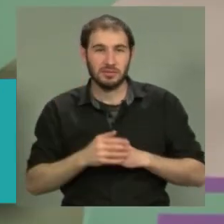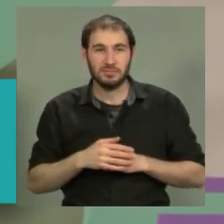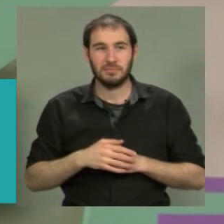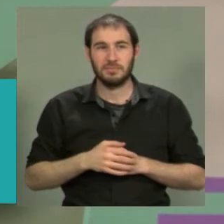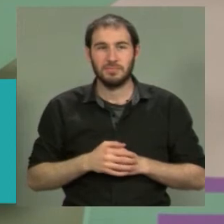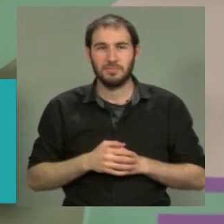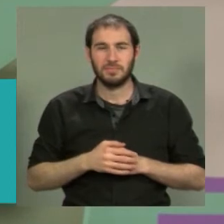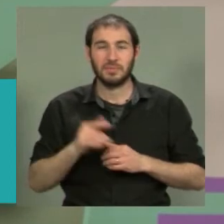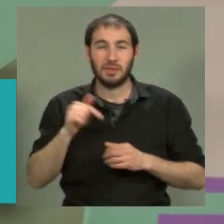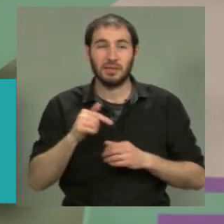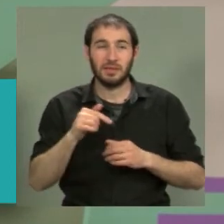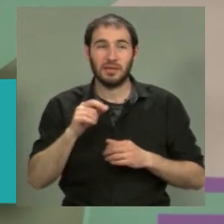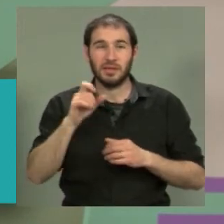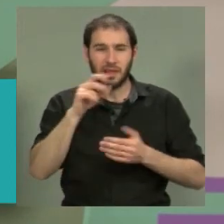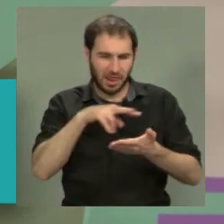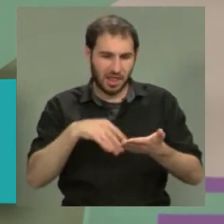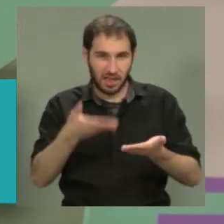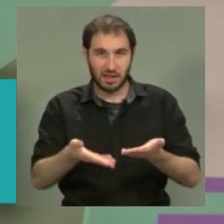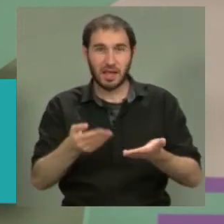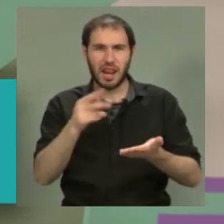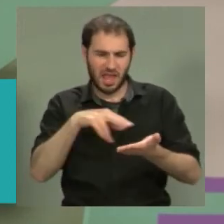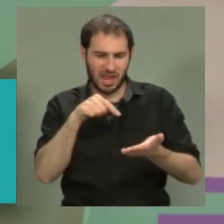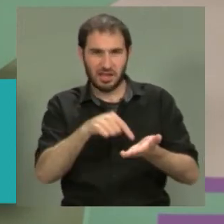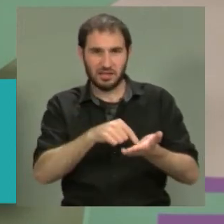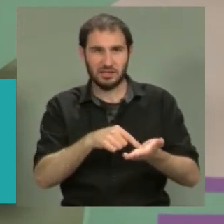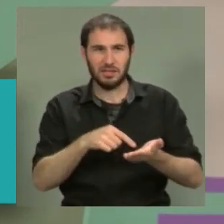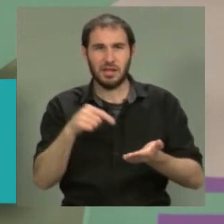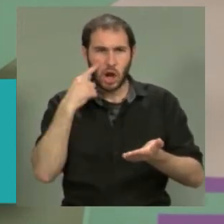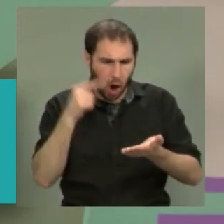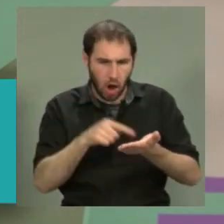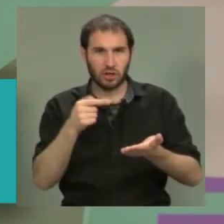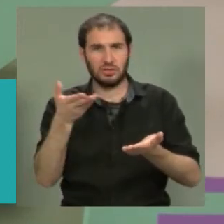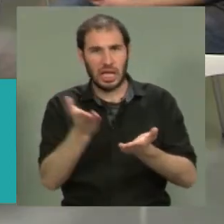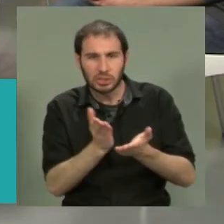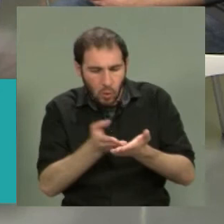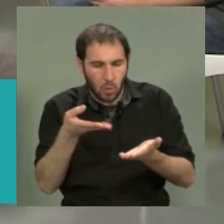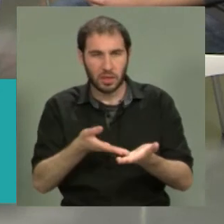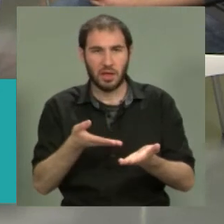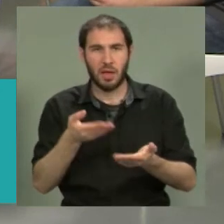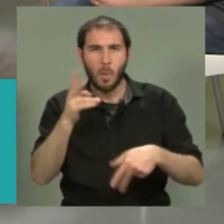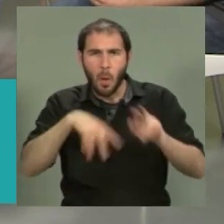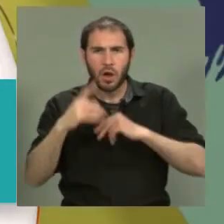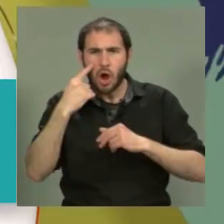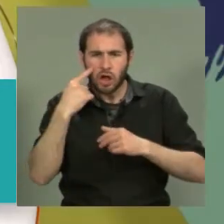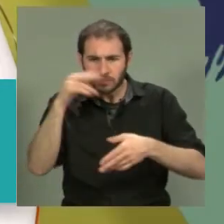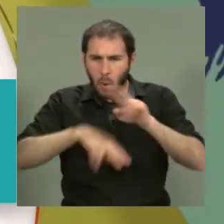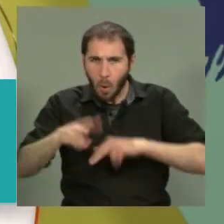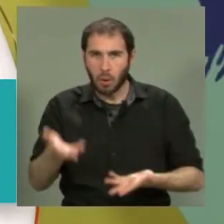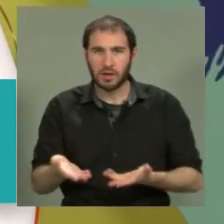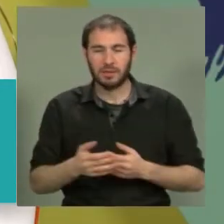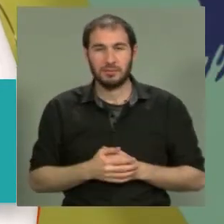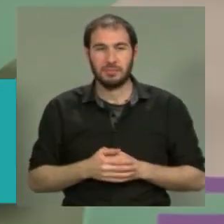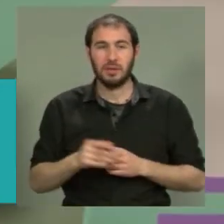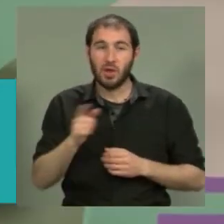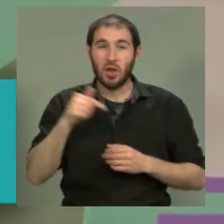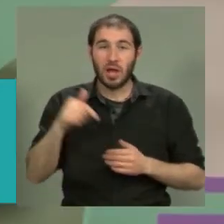él, fue Iqra, lee. Ese lee, conoce, estudia, busca el conocimiento. Entonces